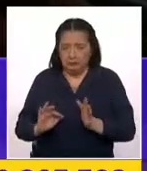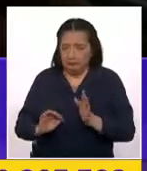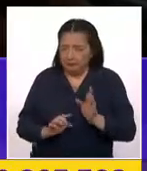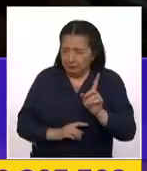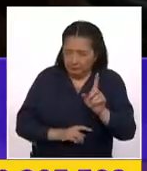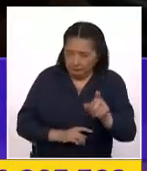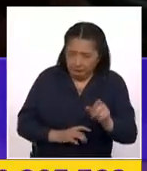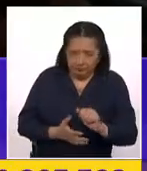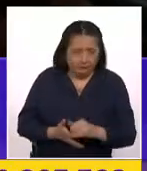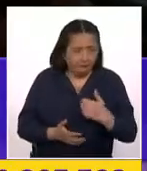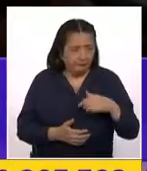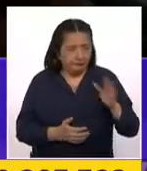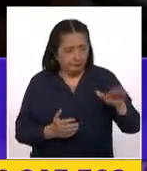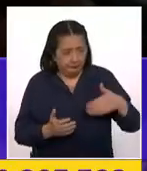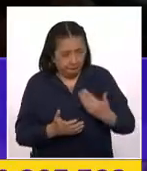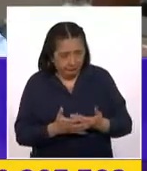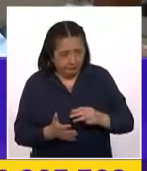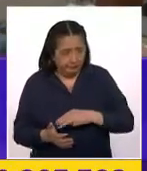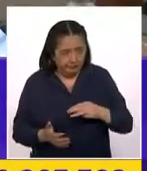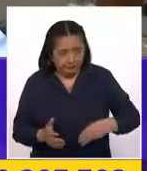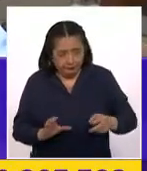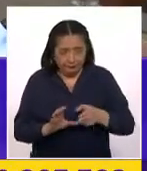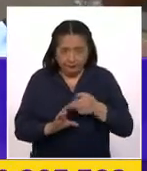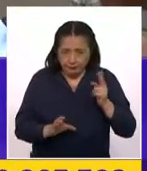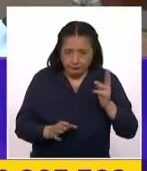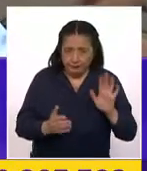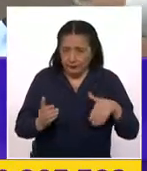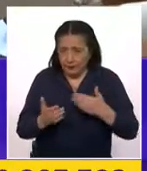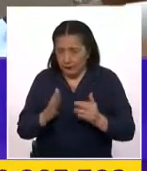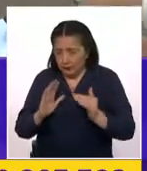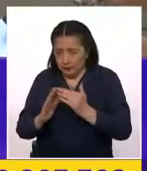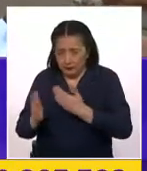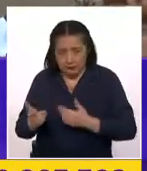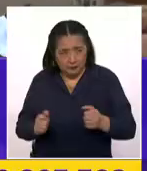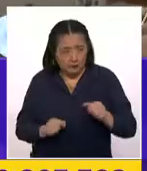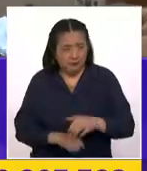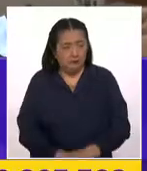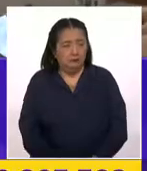si llegó igualmente la ministra renunciante esta mañana a Palacio?